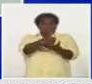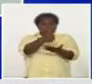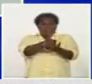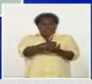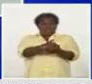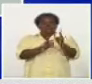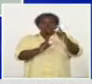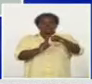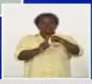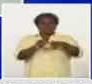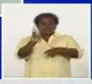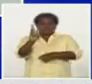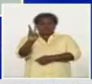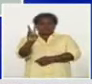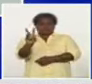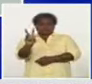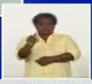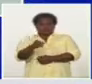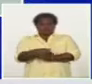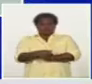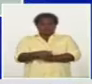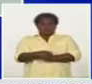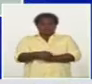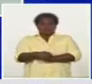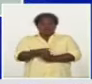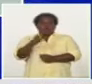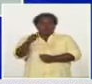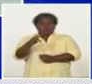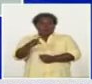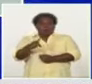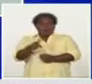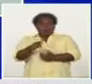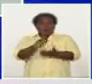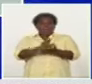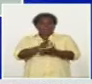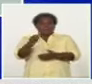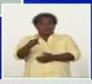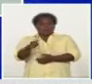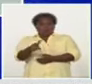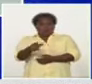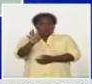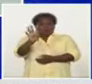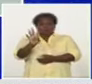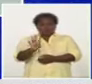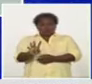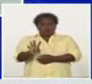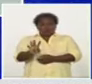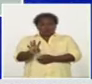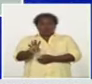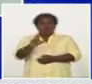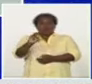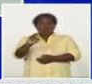Tunas, 32, Jobabo y Majibacoa con 4 cada uno, y Colombia y Puerto Padre